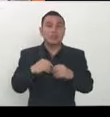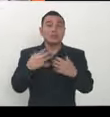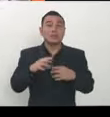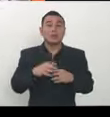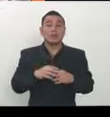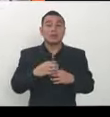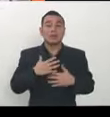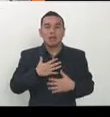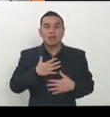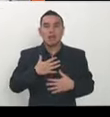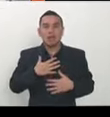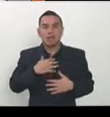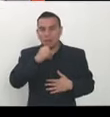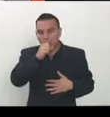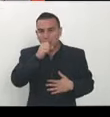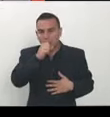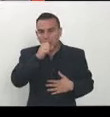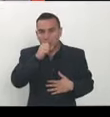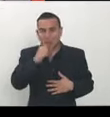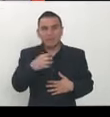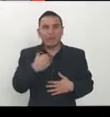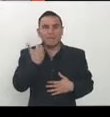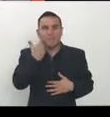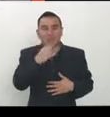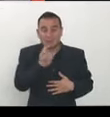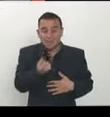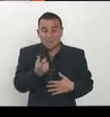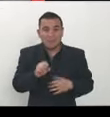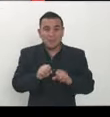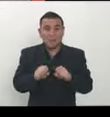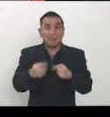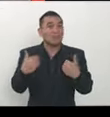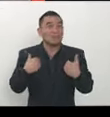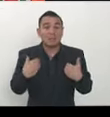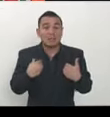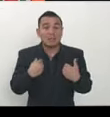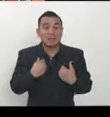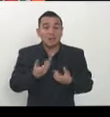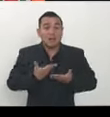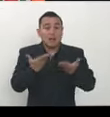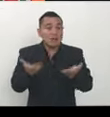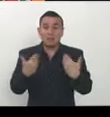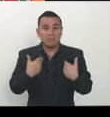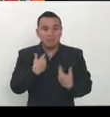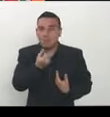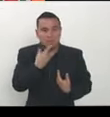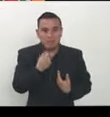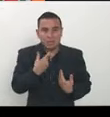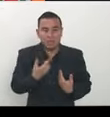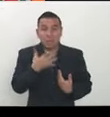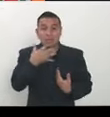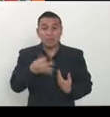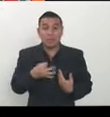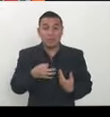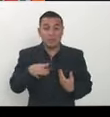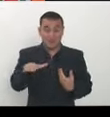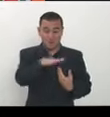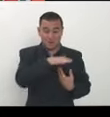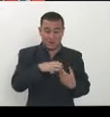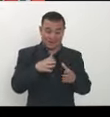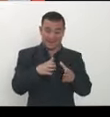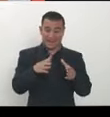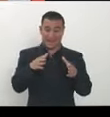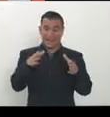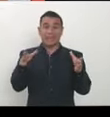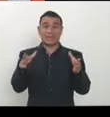gravísima, y ve a su hija y ver que es que no hay medicación para esto? No hay nada. Hay una sala enorme, hay una